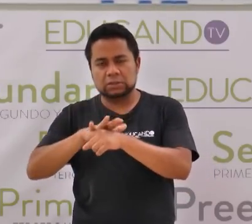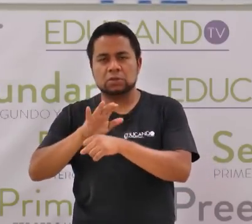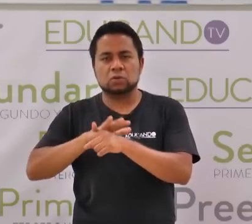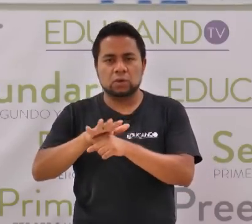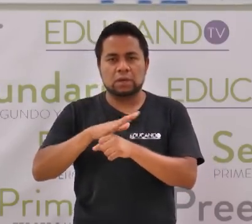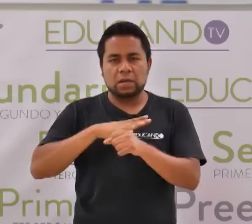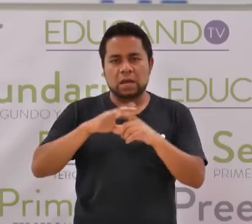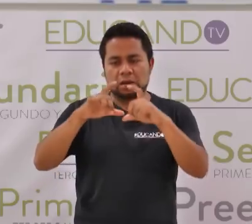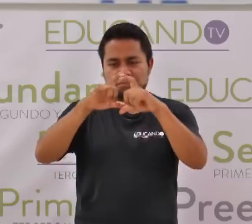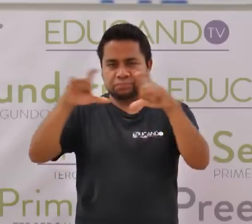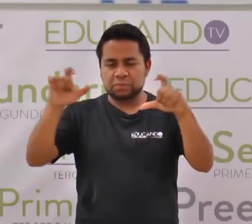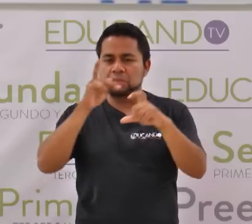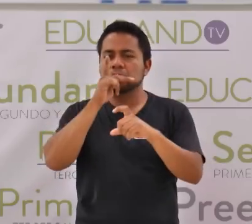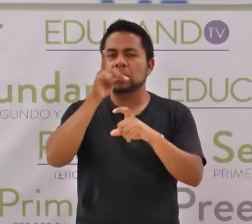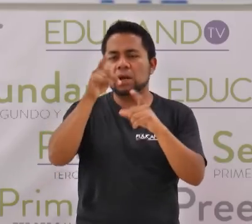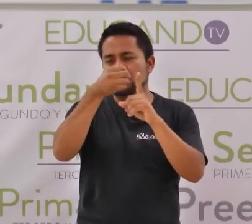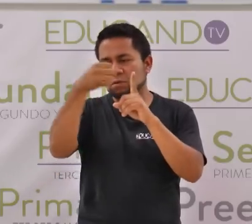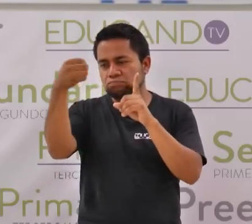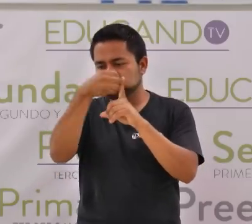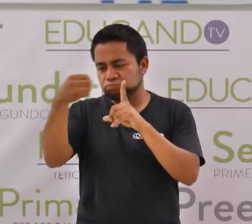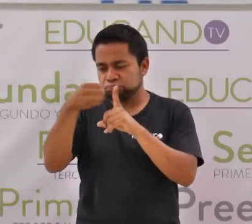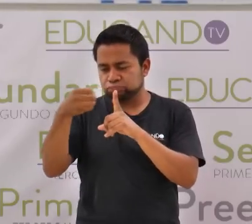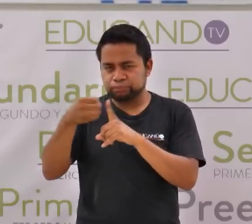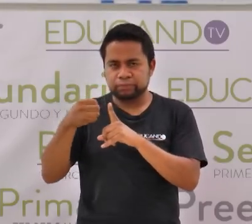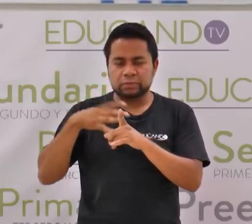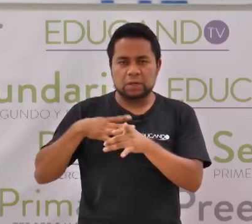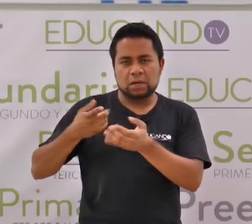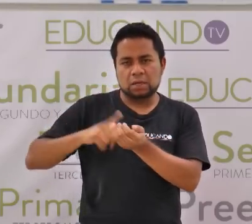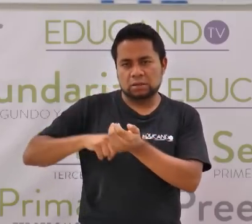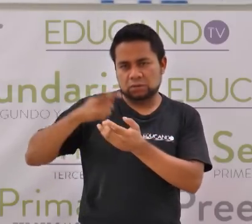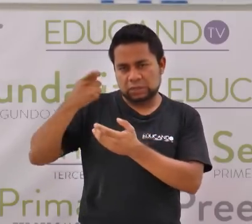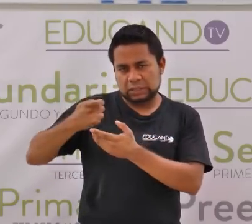es los textos que aparecen.